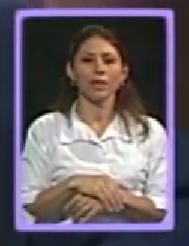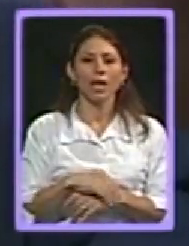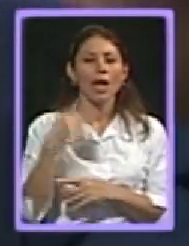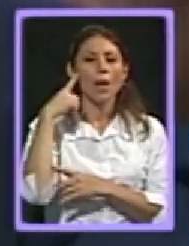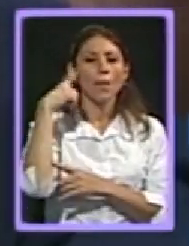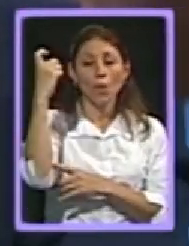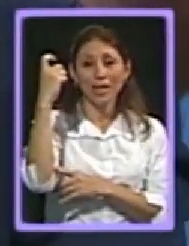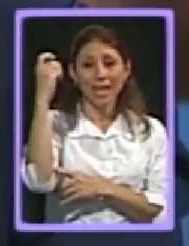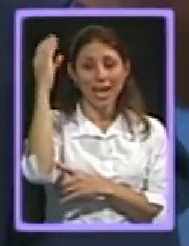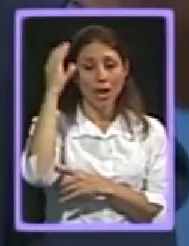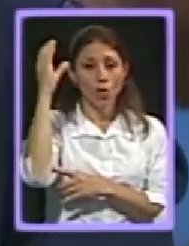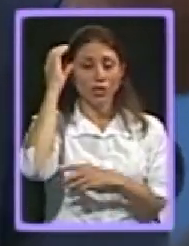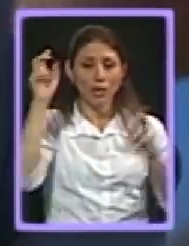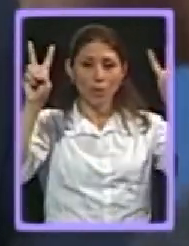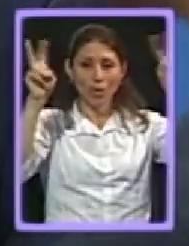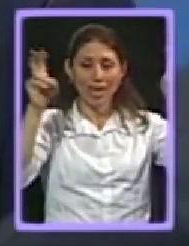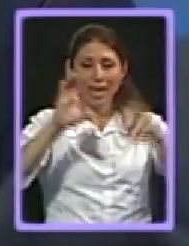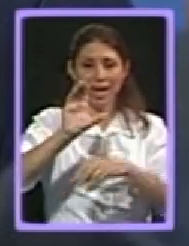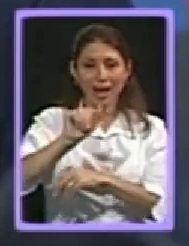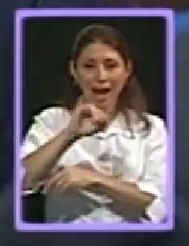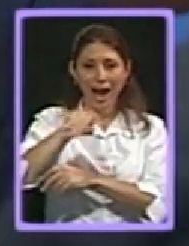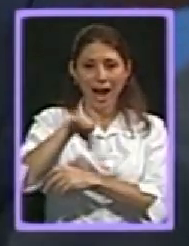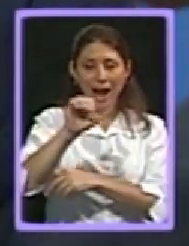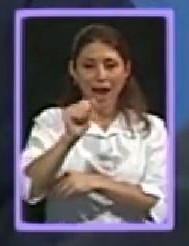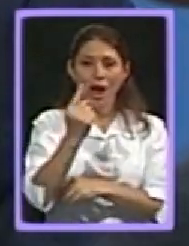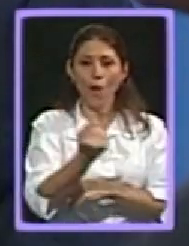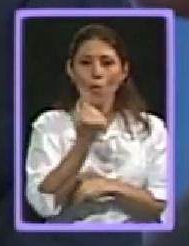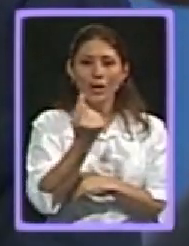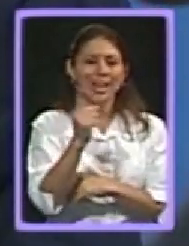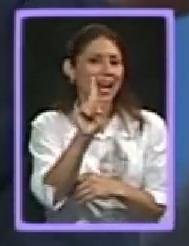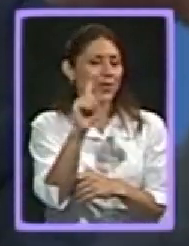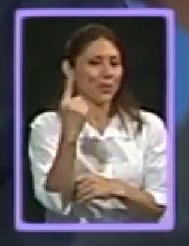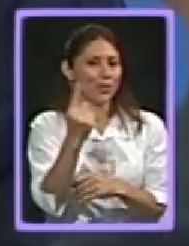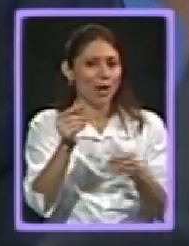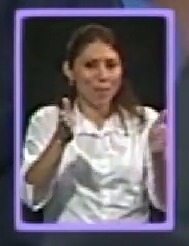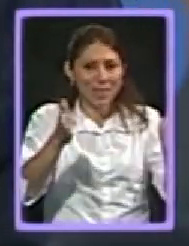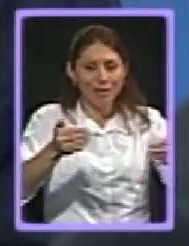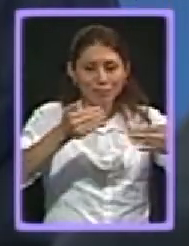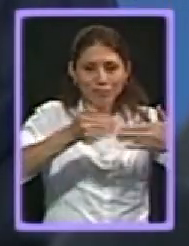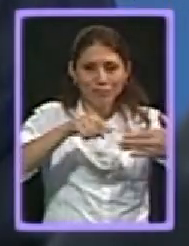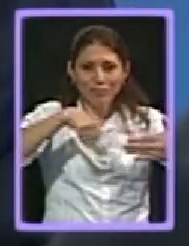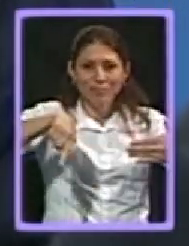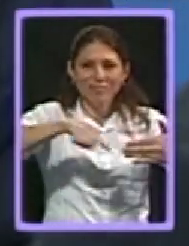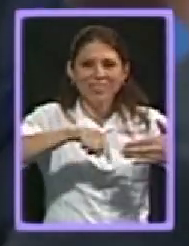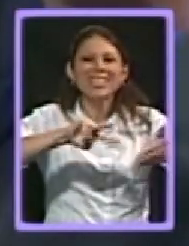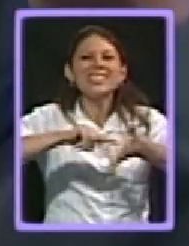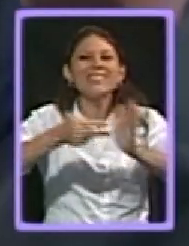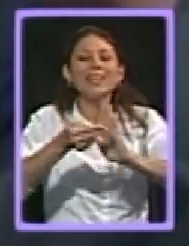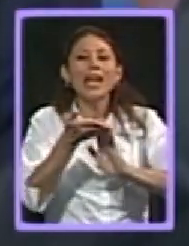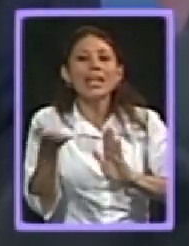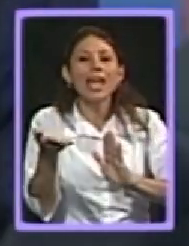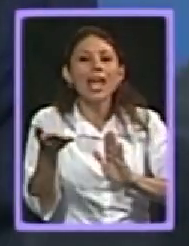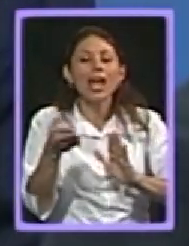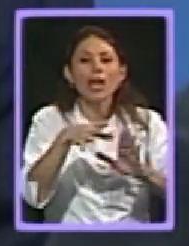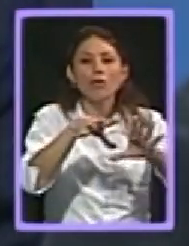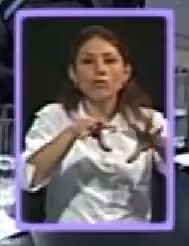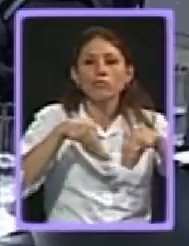el concepto de caja única no va mucho por el lado del cubo, sino que va por asimilar todos los recursos de muchas